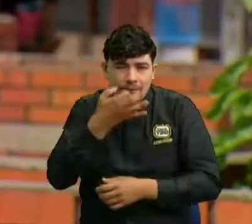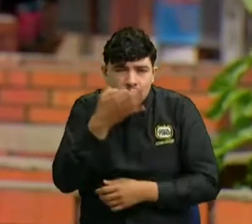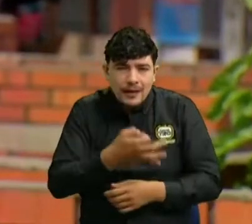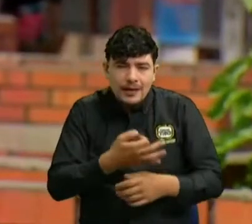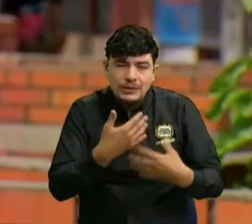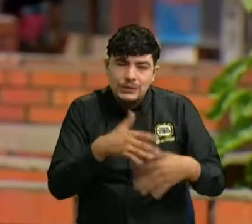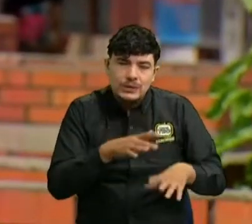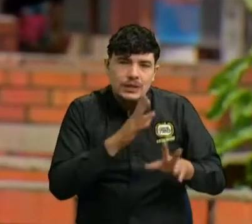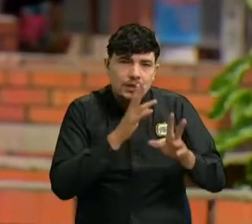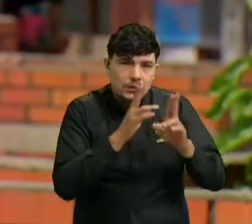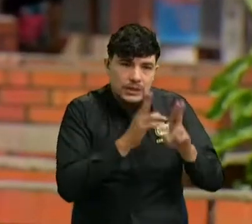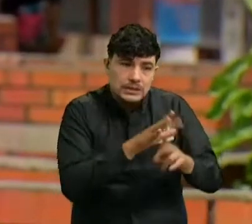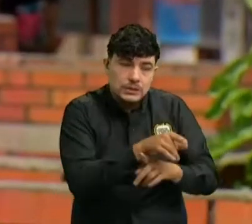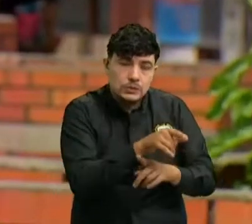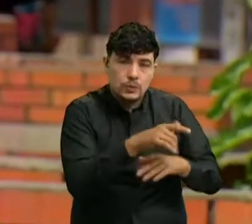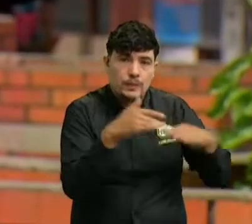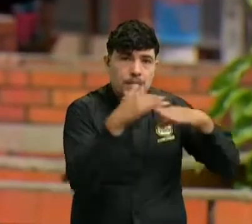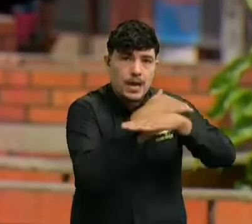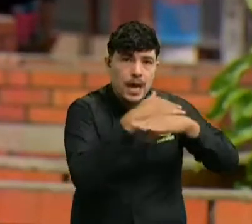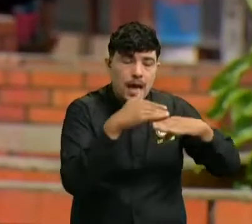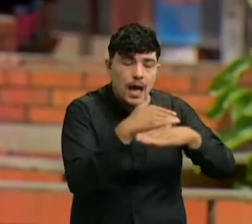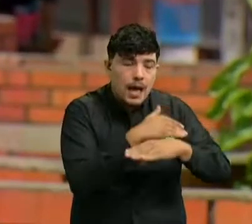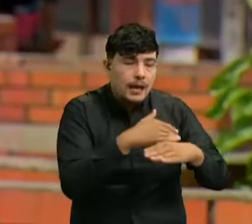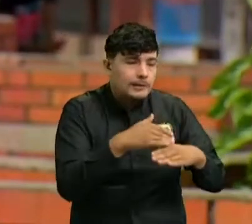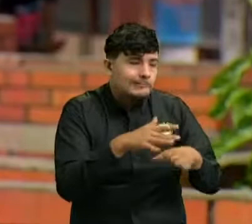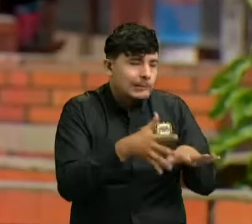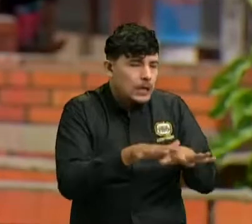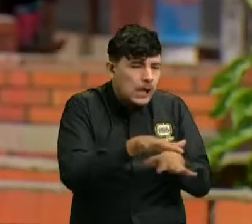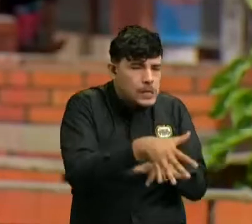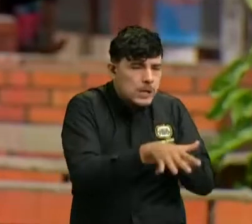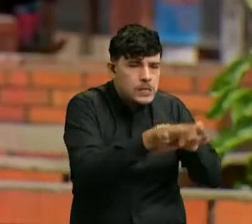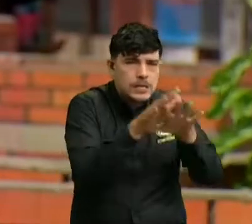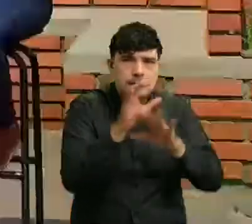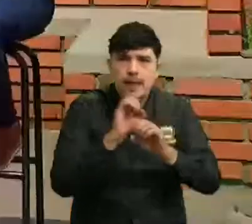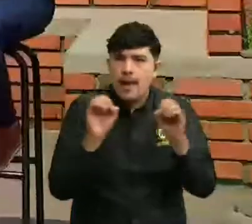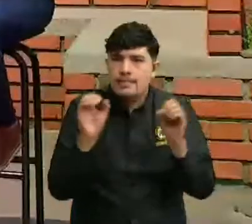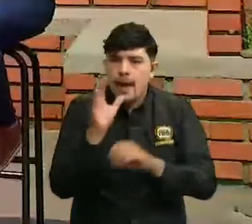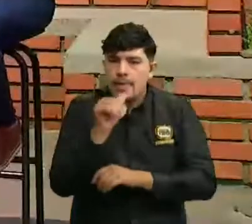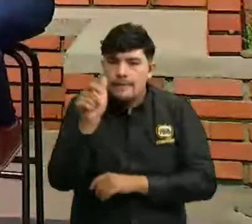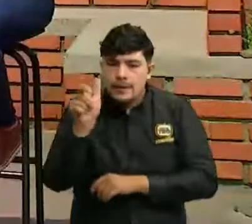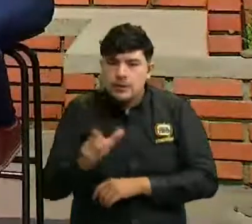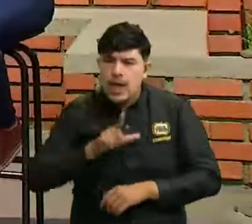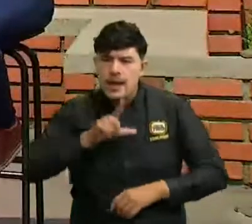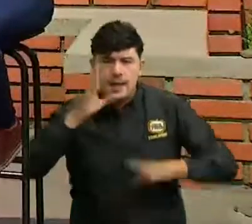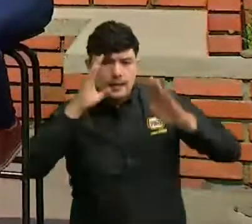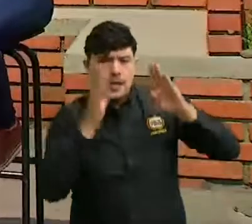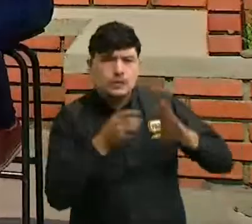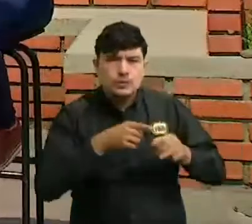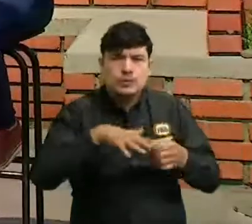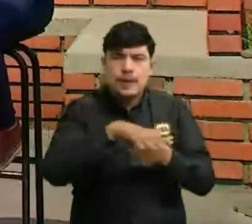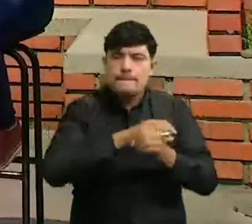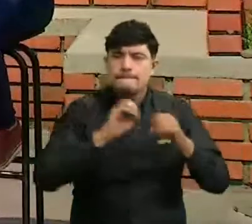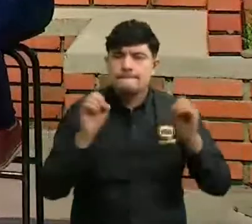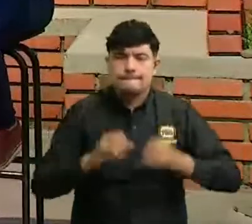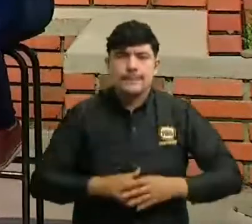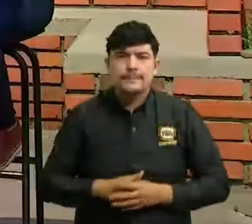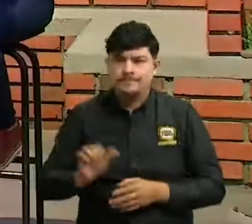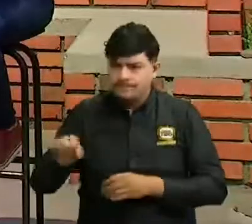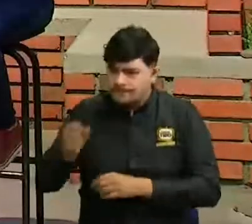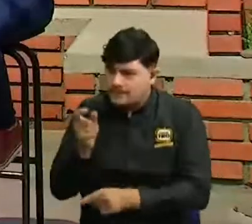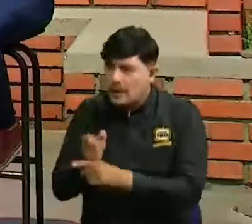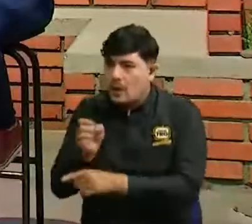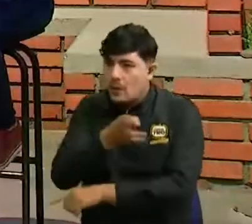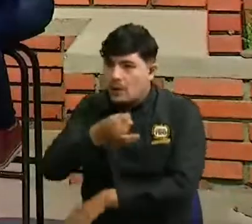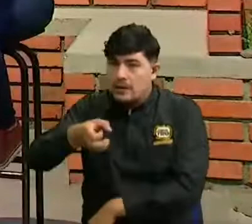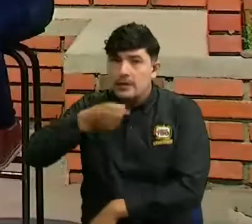y nadie se ha condolido por este barrio sobre estas vías. Mélida, precisamente en Oriente Noticias hicimos un recorrido por la malla vial, por